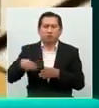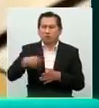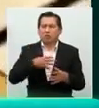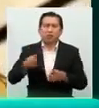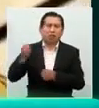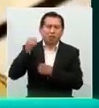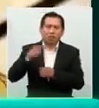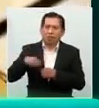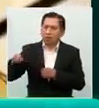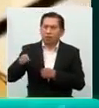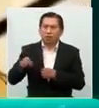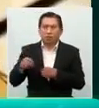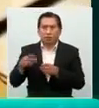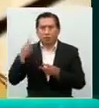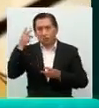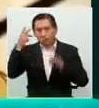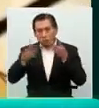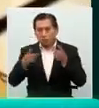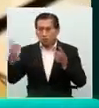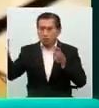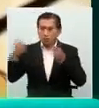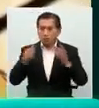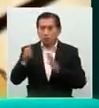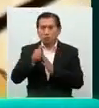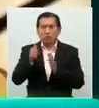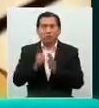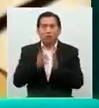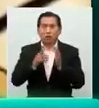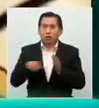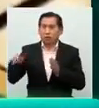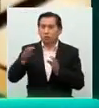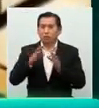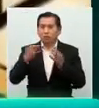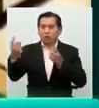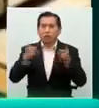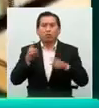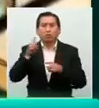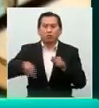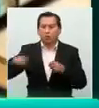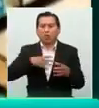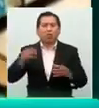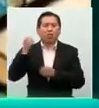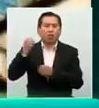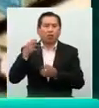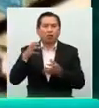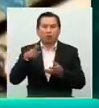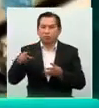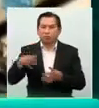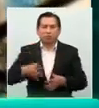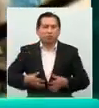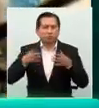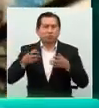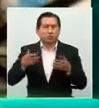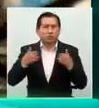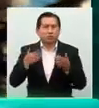visto mermados en sus visitas, en sus entrevistas con sus familiares. Esa es una de las primeras molestias.